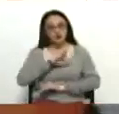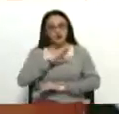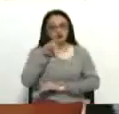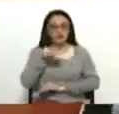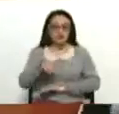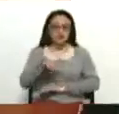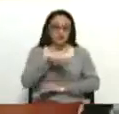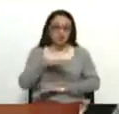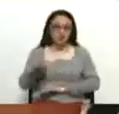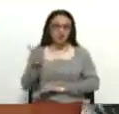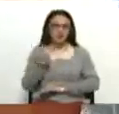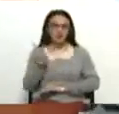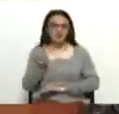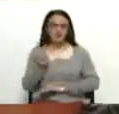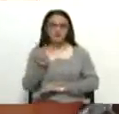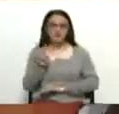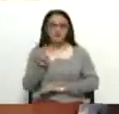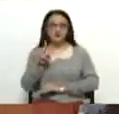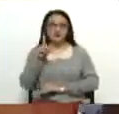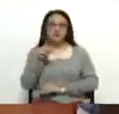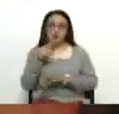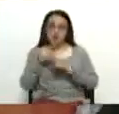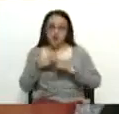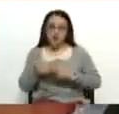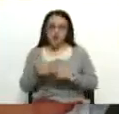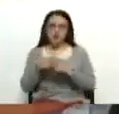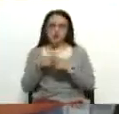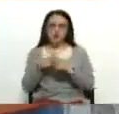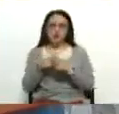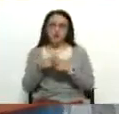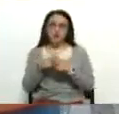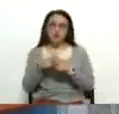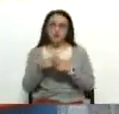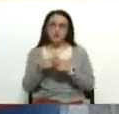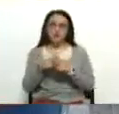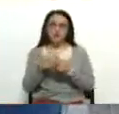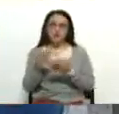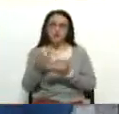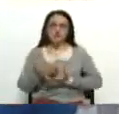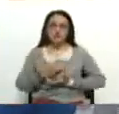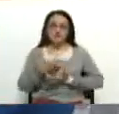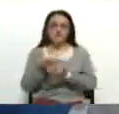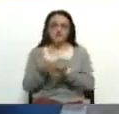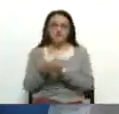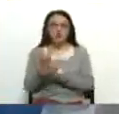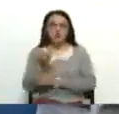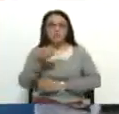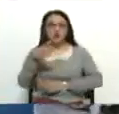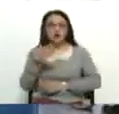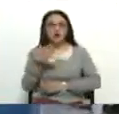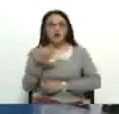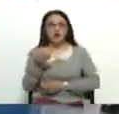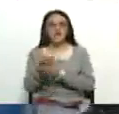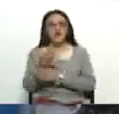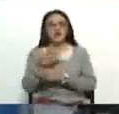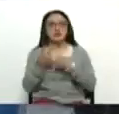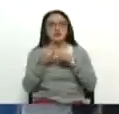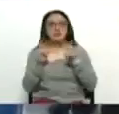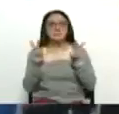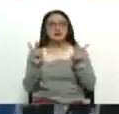pueblo venezolano. Y así vemos los honores que se le rinden con esos lirios, esas flores blancas, flores de la paz, flores